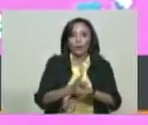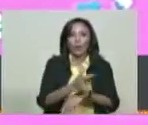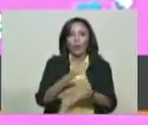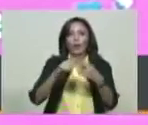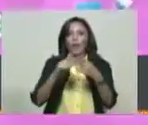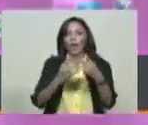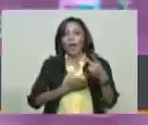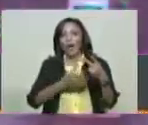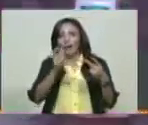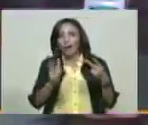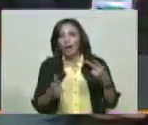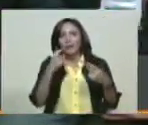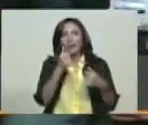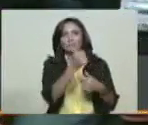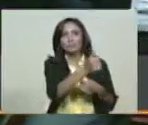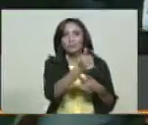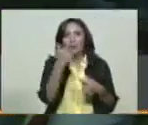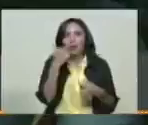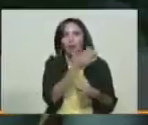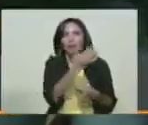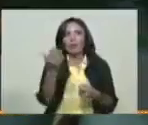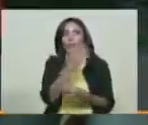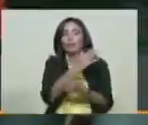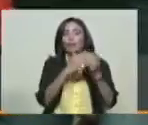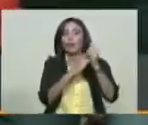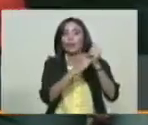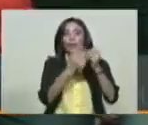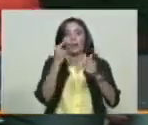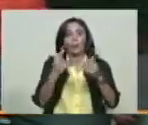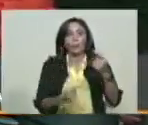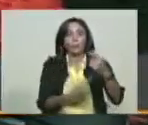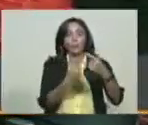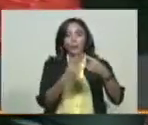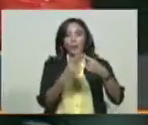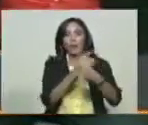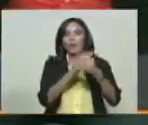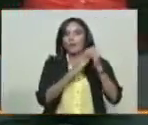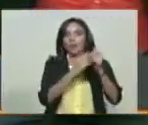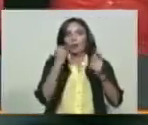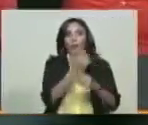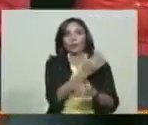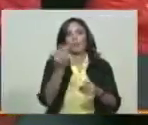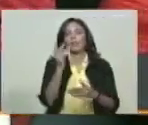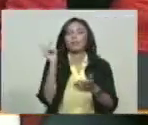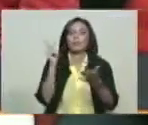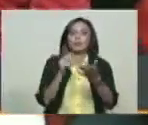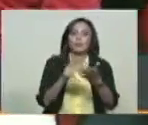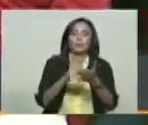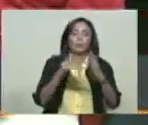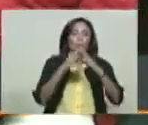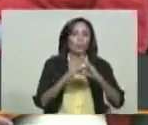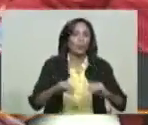el principal liderazgo legítimo democrático protagónico todo el país